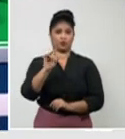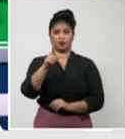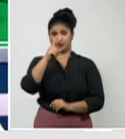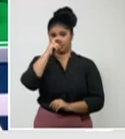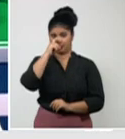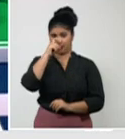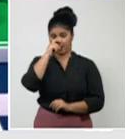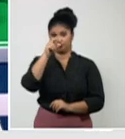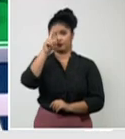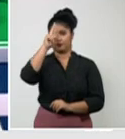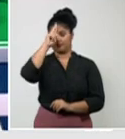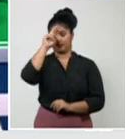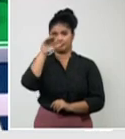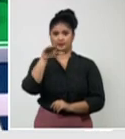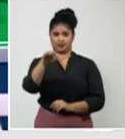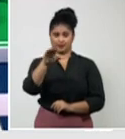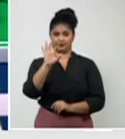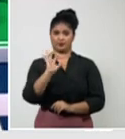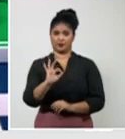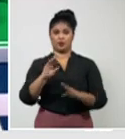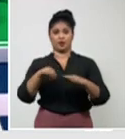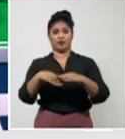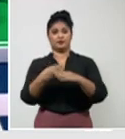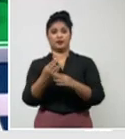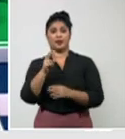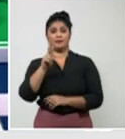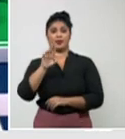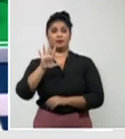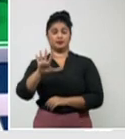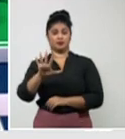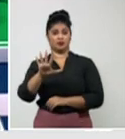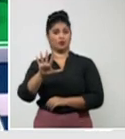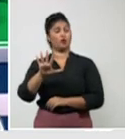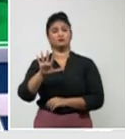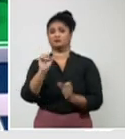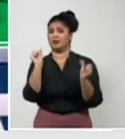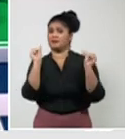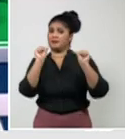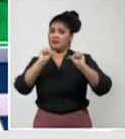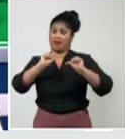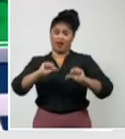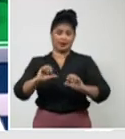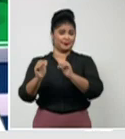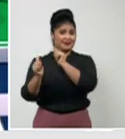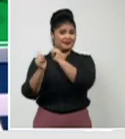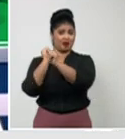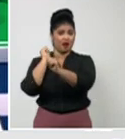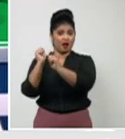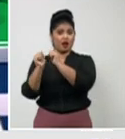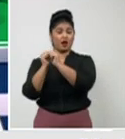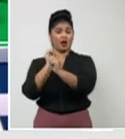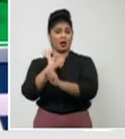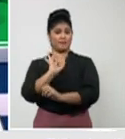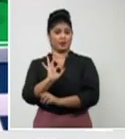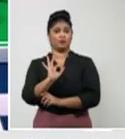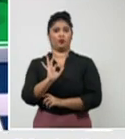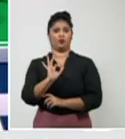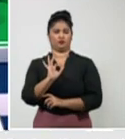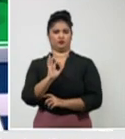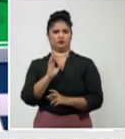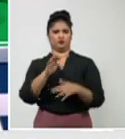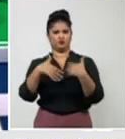lamentablemente el día 25 empeoró su cuadro respiratorio, hizo taquicardia